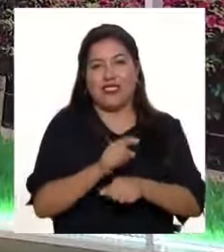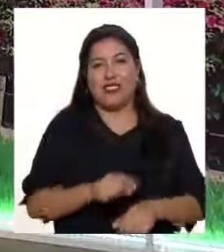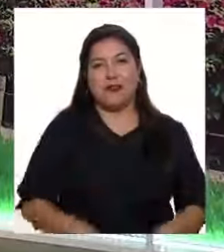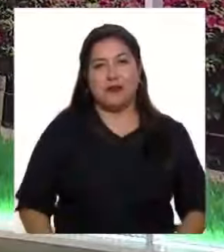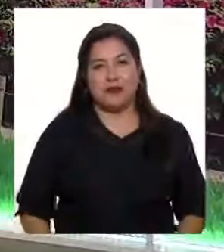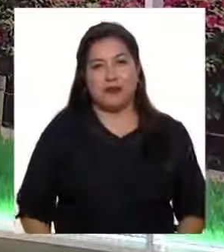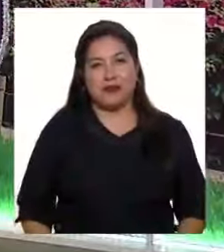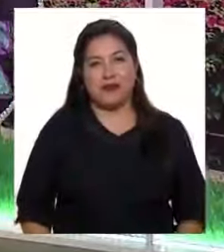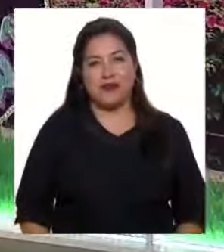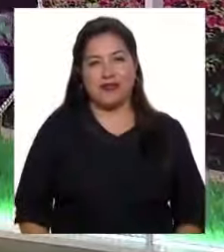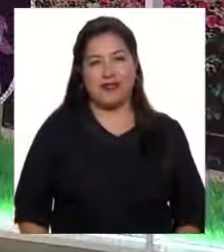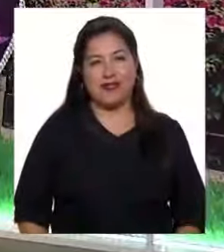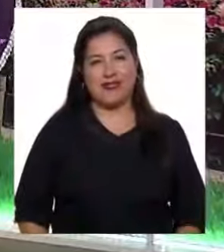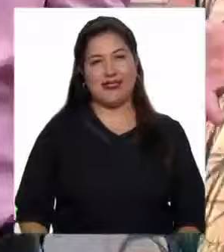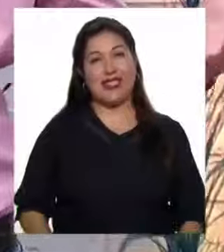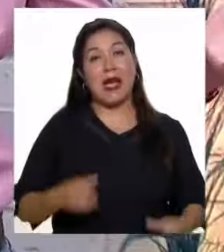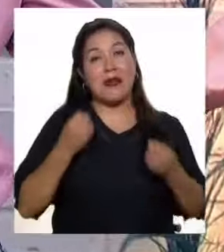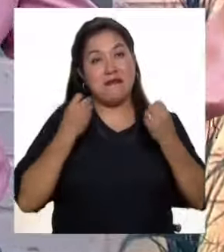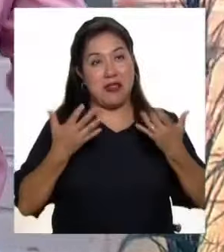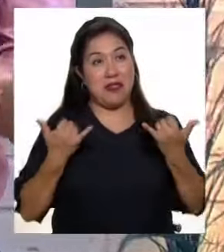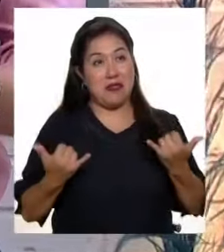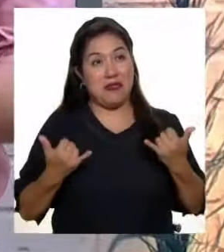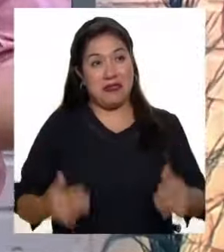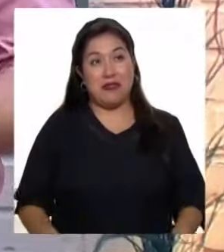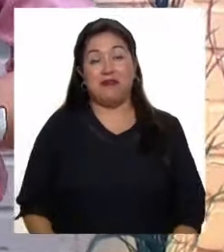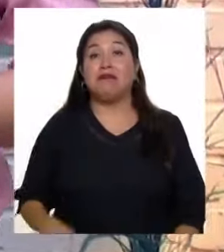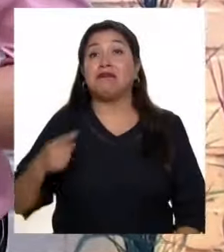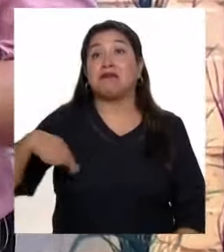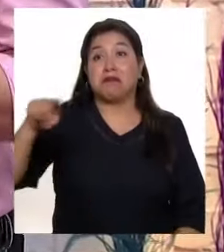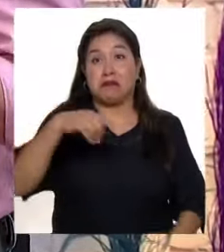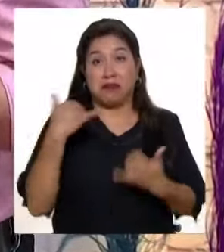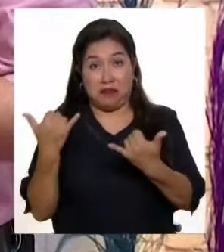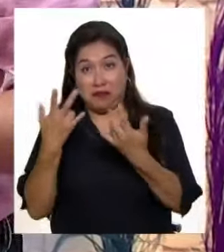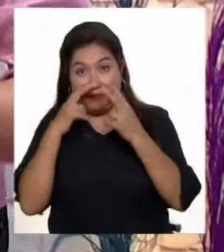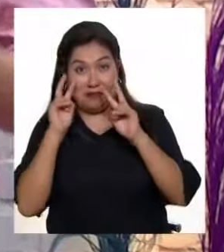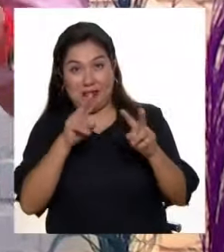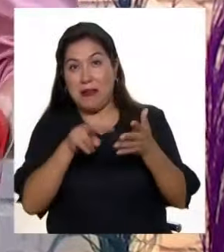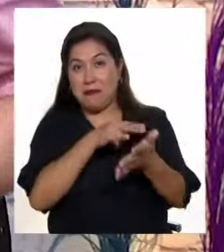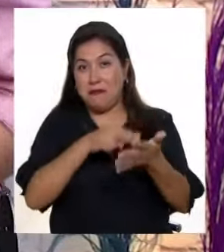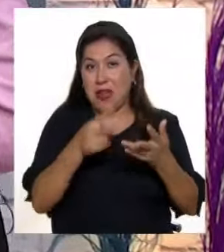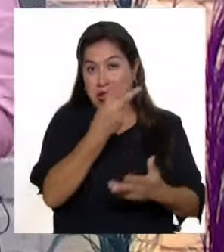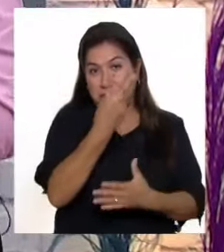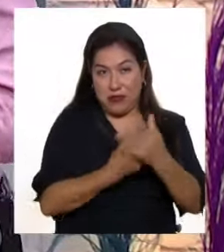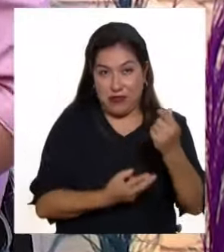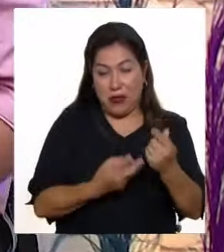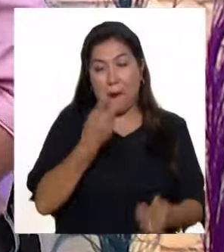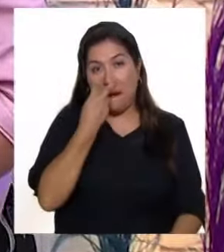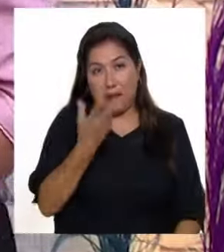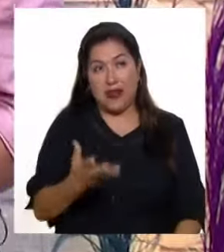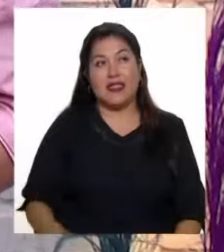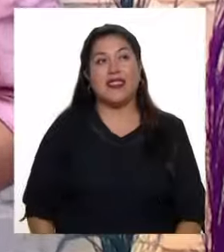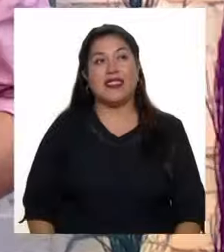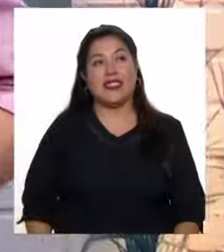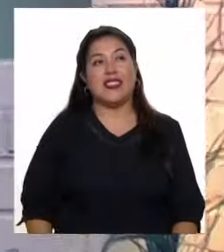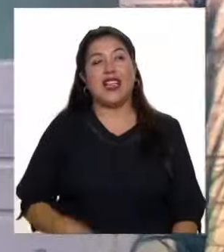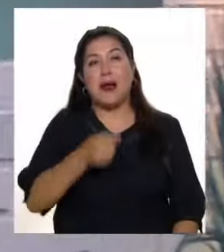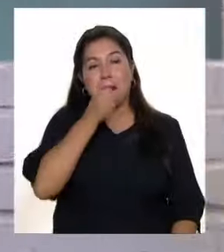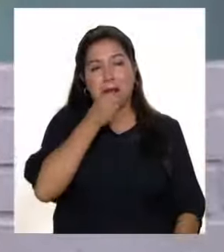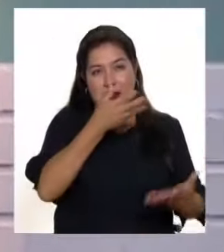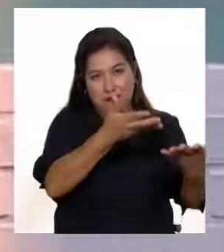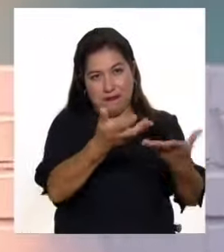Sí. Ahora sí, yo creo que todos los chicos queremos ver a Andrea y queremos ver a Daniela bailando. ¿Me permiten los micros para que